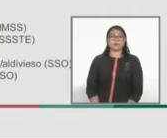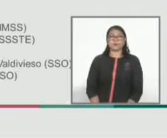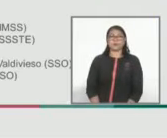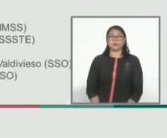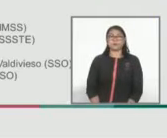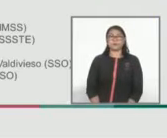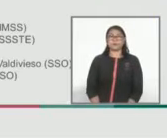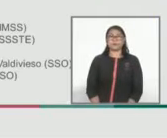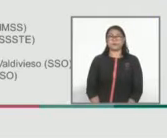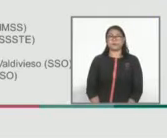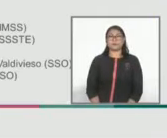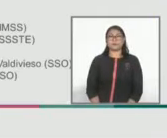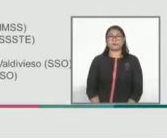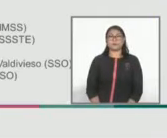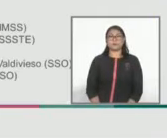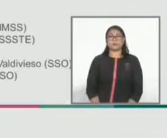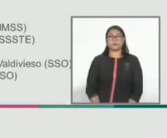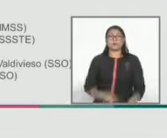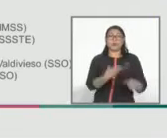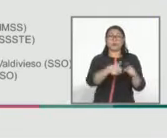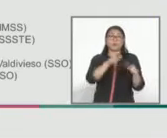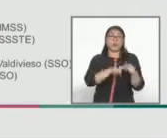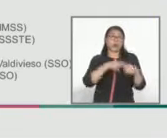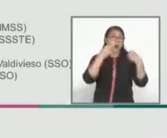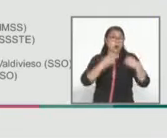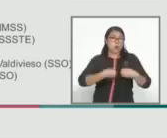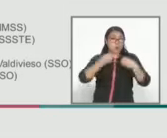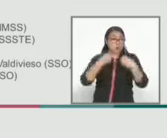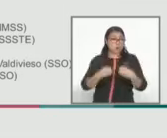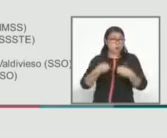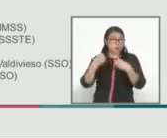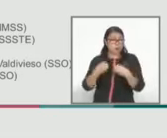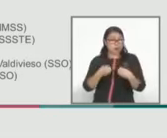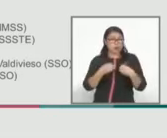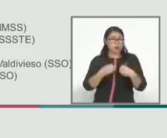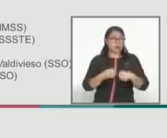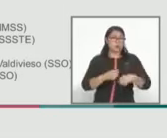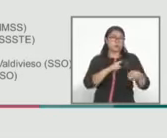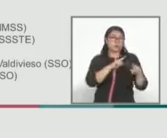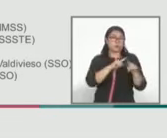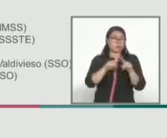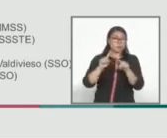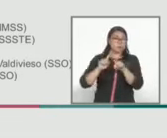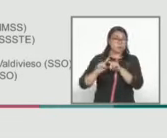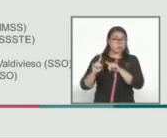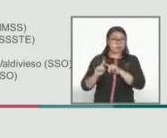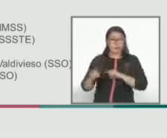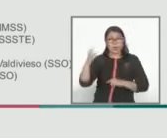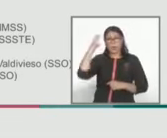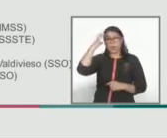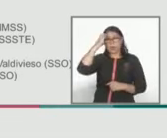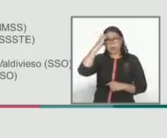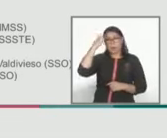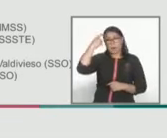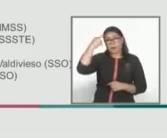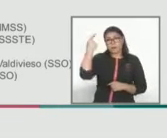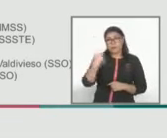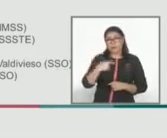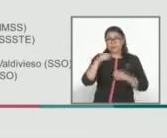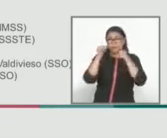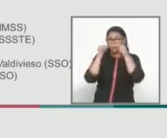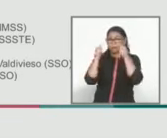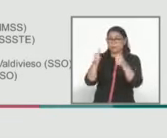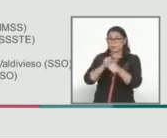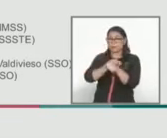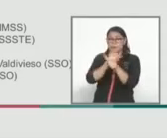En lo que corresponde al porcentaje de ocupación hospitalaria al corte del día de hoy de las camas destinadas para la atención de